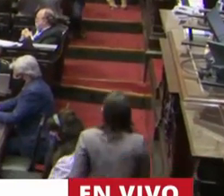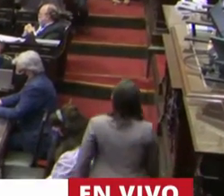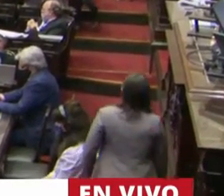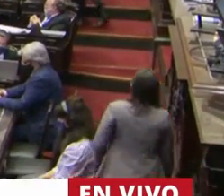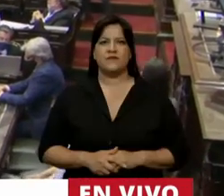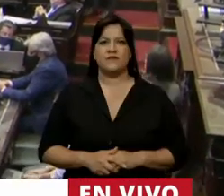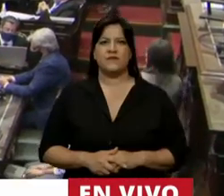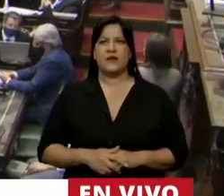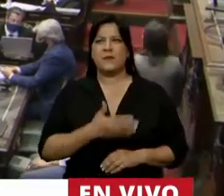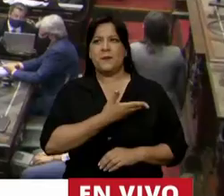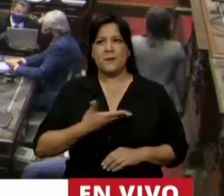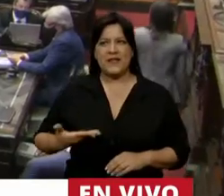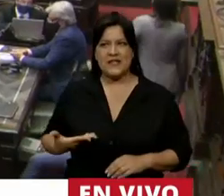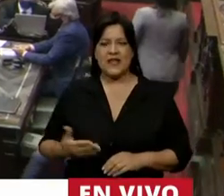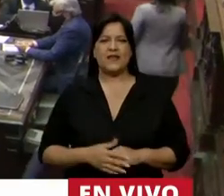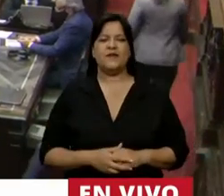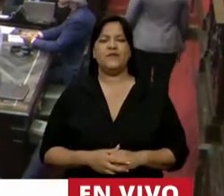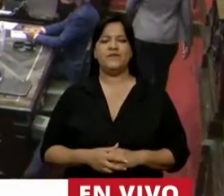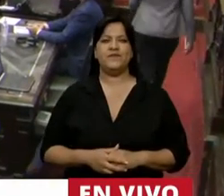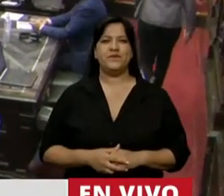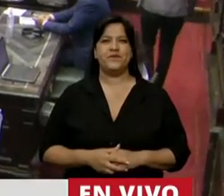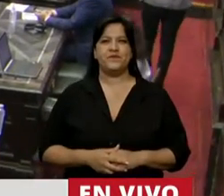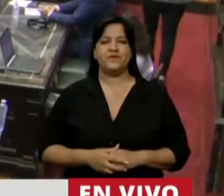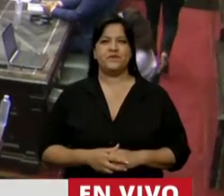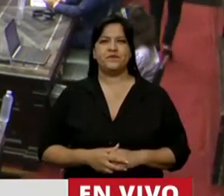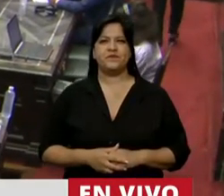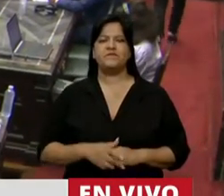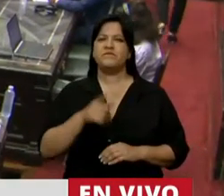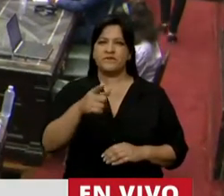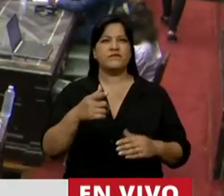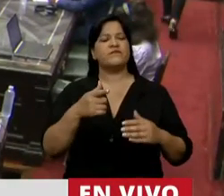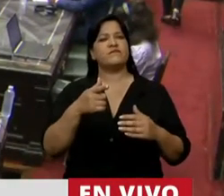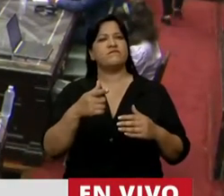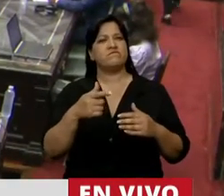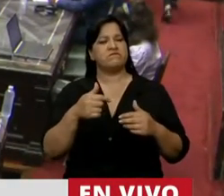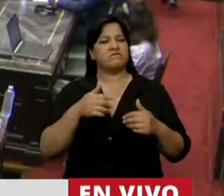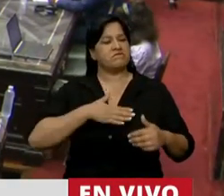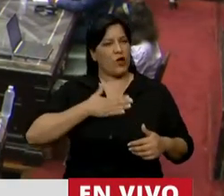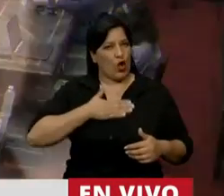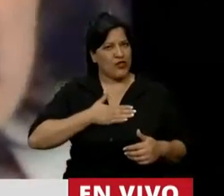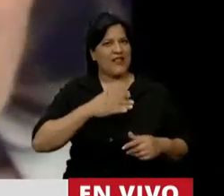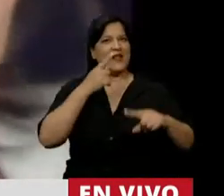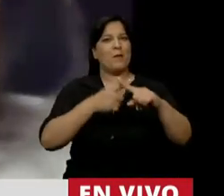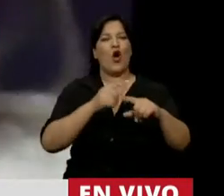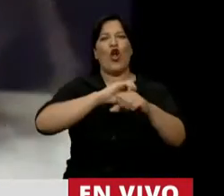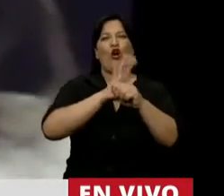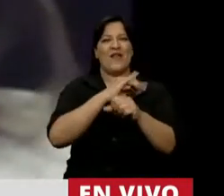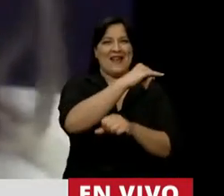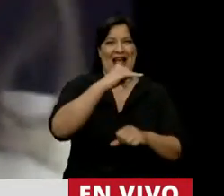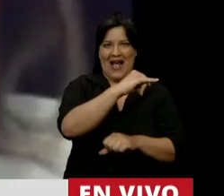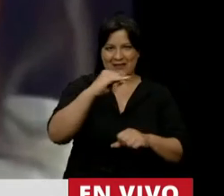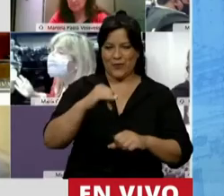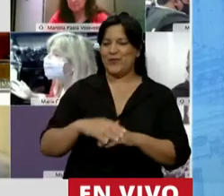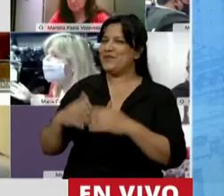Señor presidente, celebro los resultados de sus estudios. Muchas gracias,